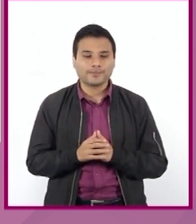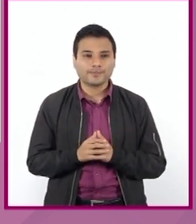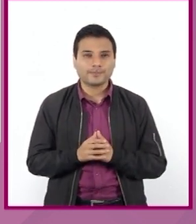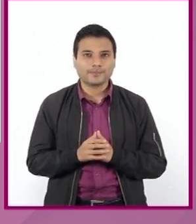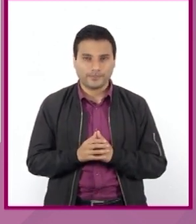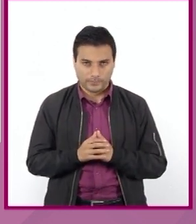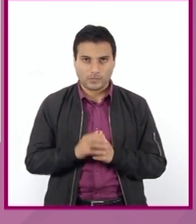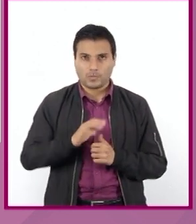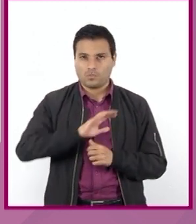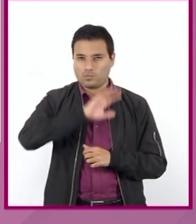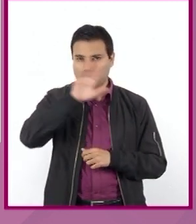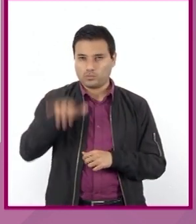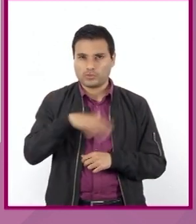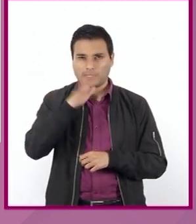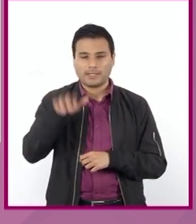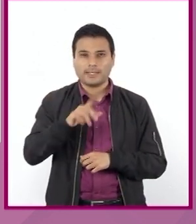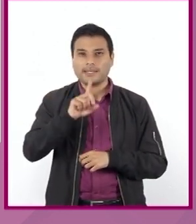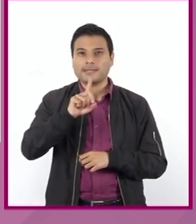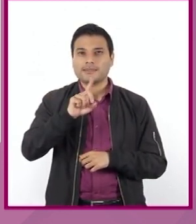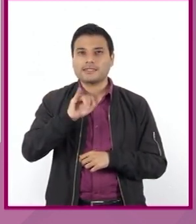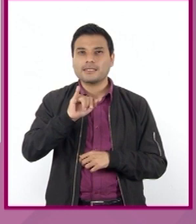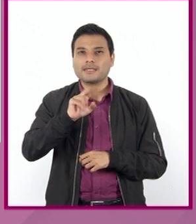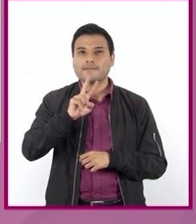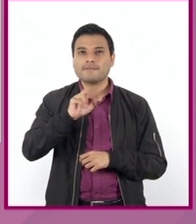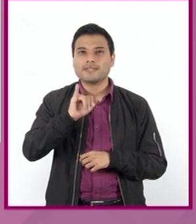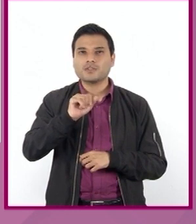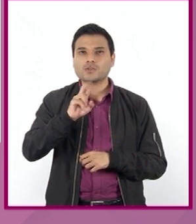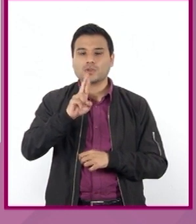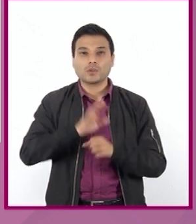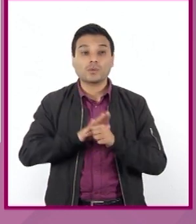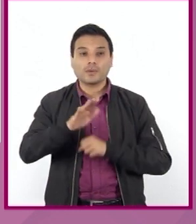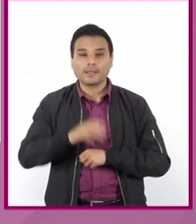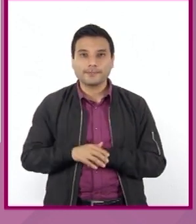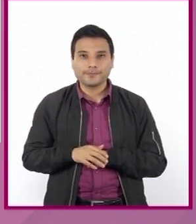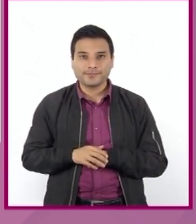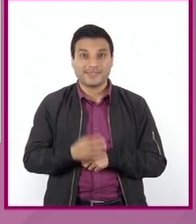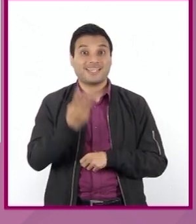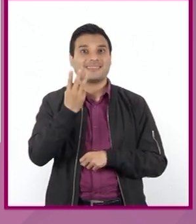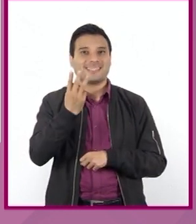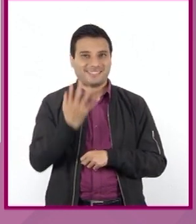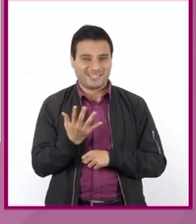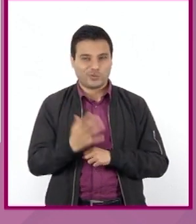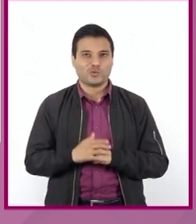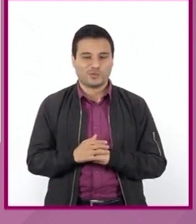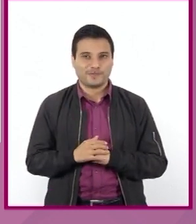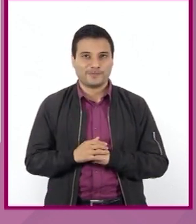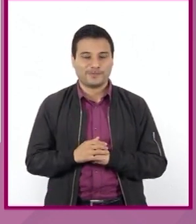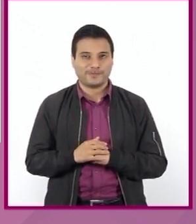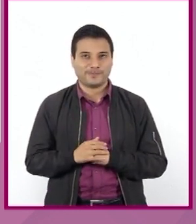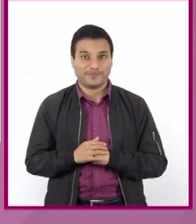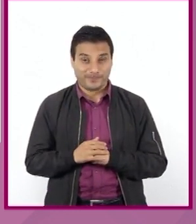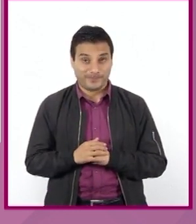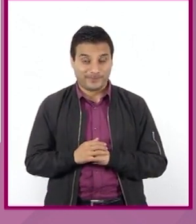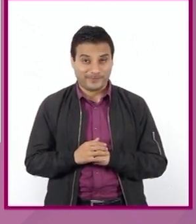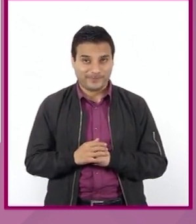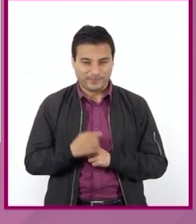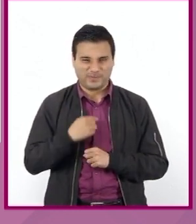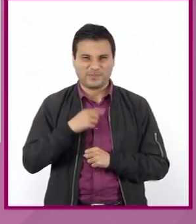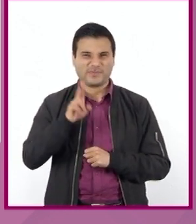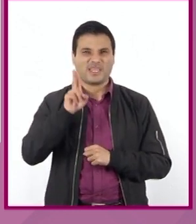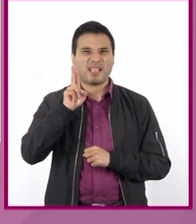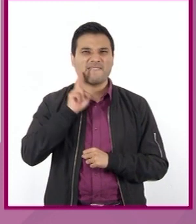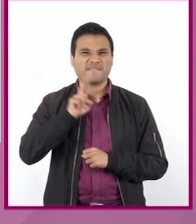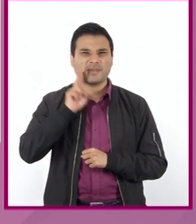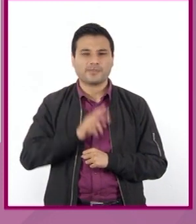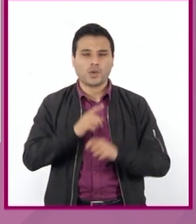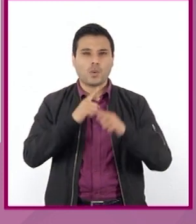el divisor. ¿Quién es el divisor? Exacto, 3 quintos. Por lo que aplicaremos el inverso